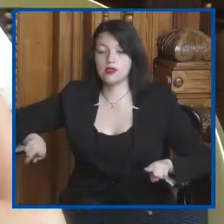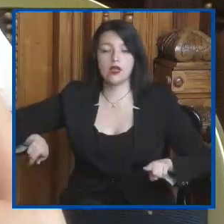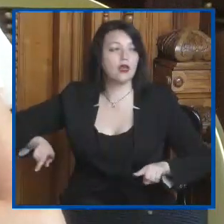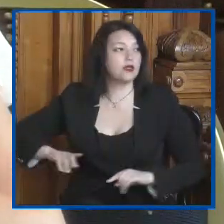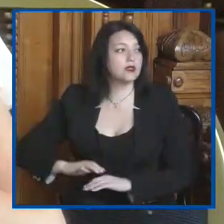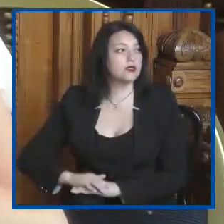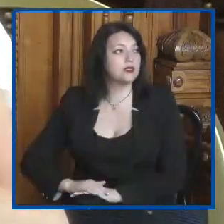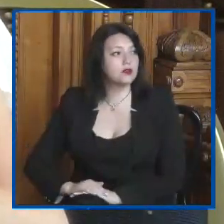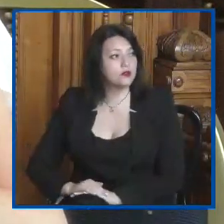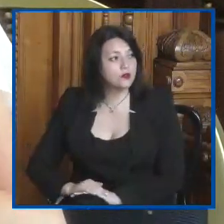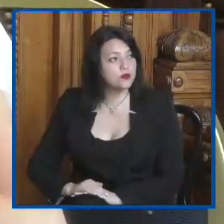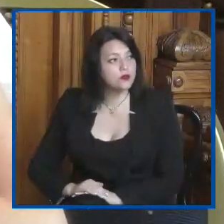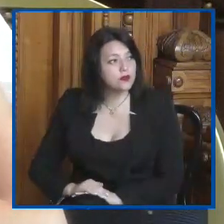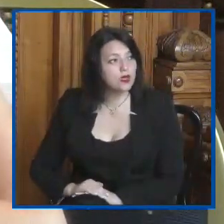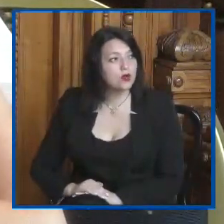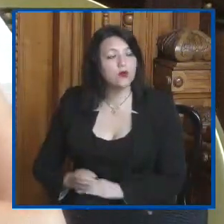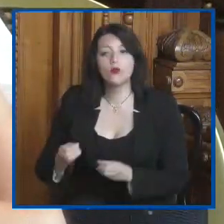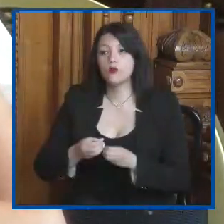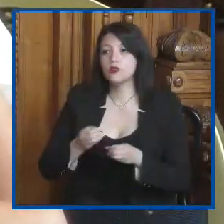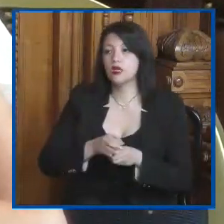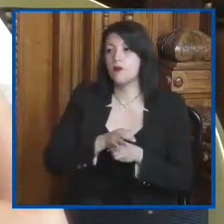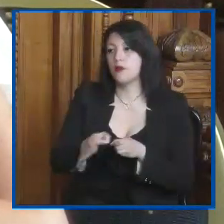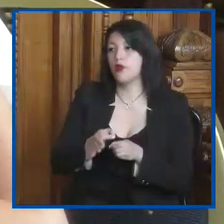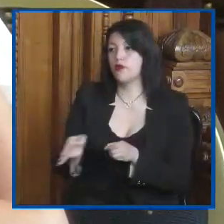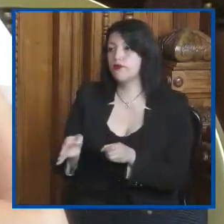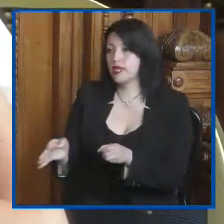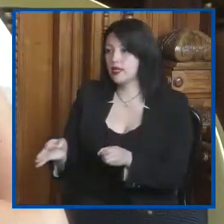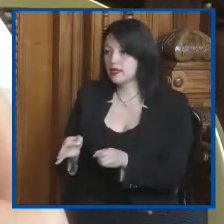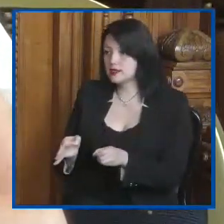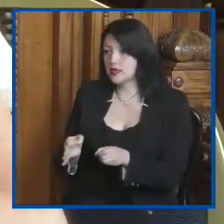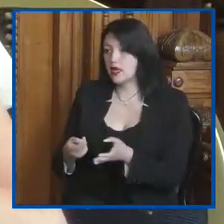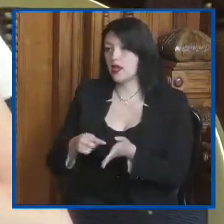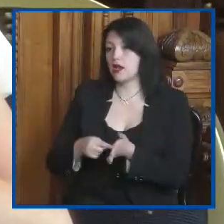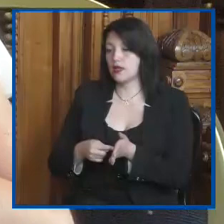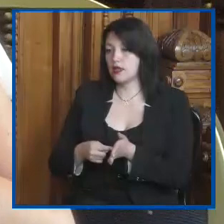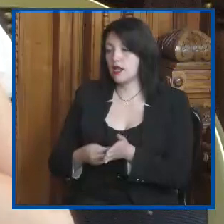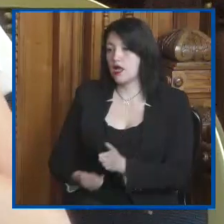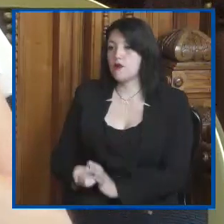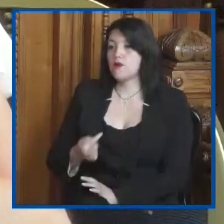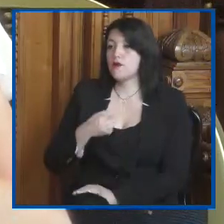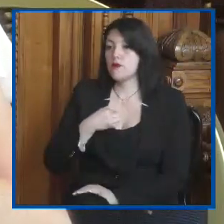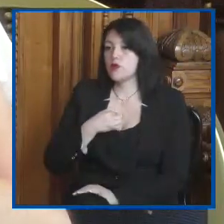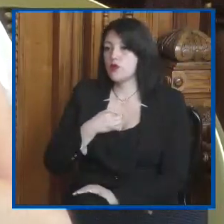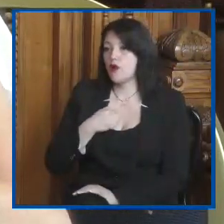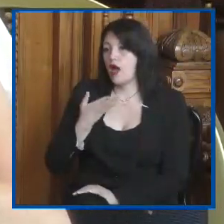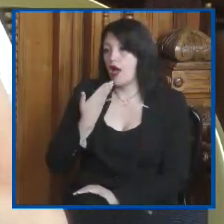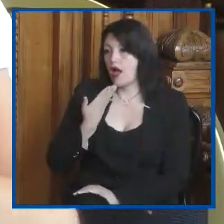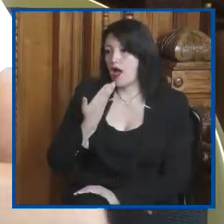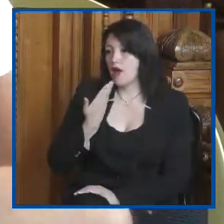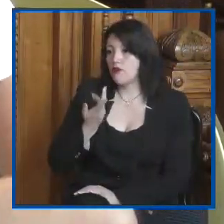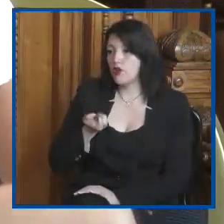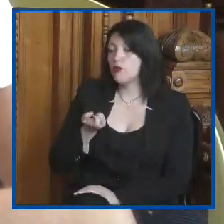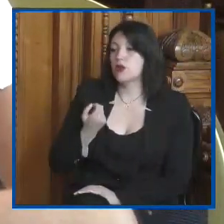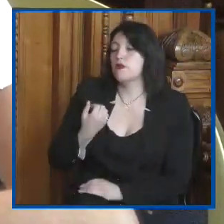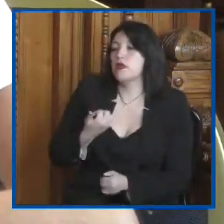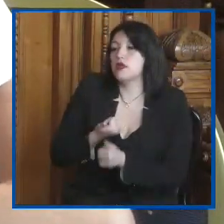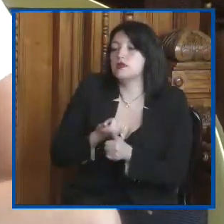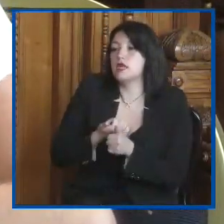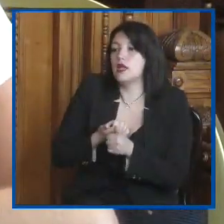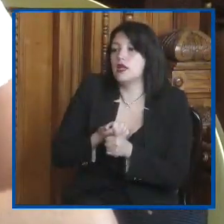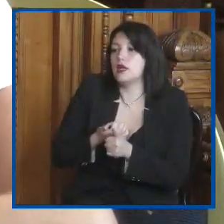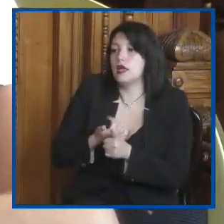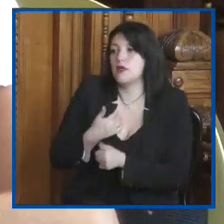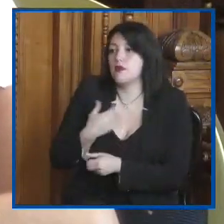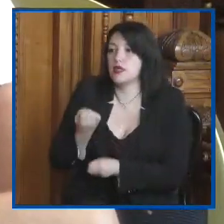sistema acusatorio, bueno, como en varias provincias de Argentina también. Pero yo hablo de provincia de Buenos Aires porque me queda cerca de